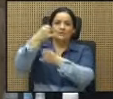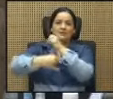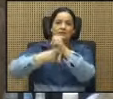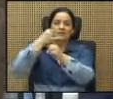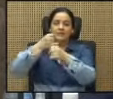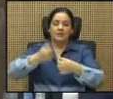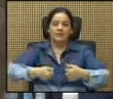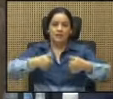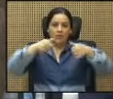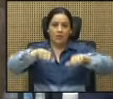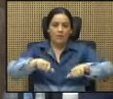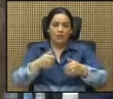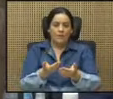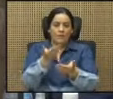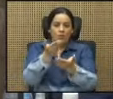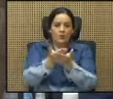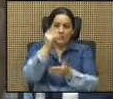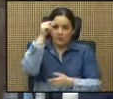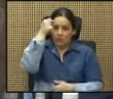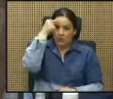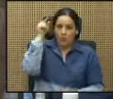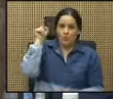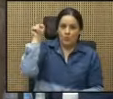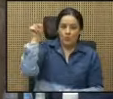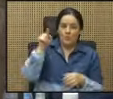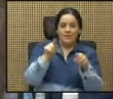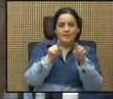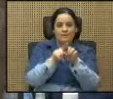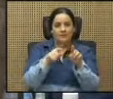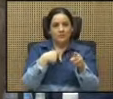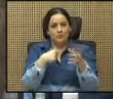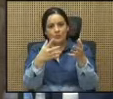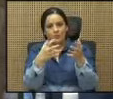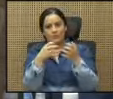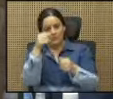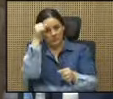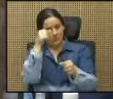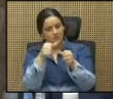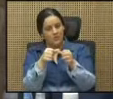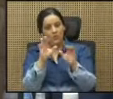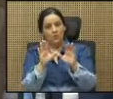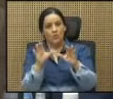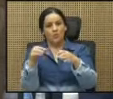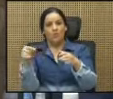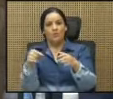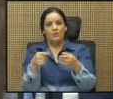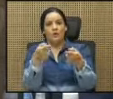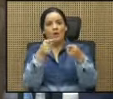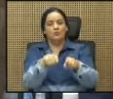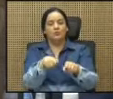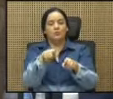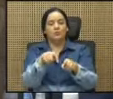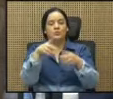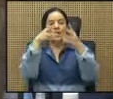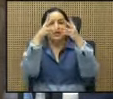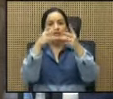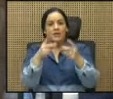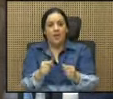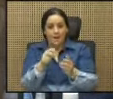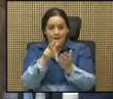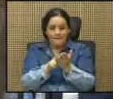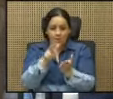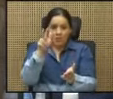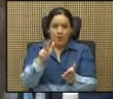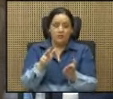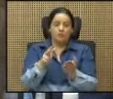la propuesta del gobierno. También quiero recordar que en la Comisión de Asuntos Hacendarios aprobamos una moción